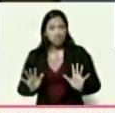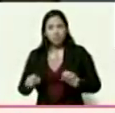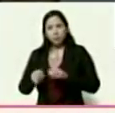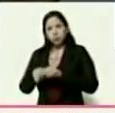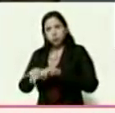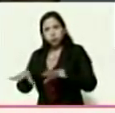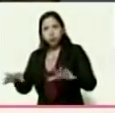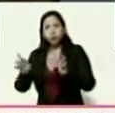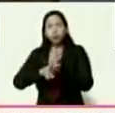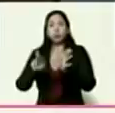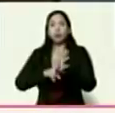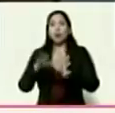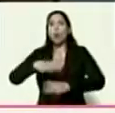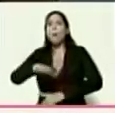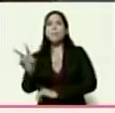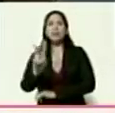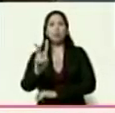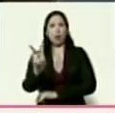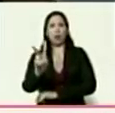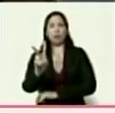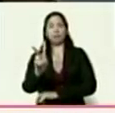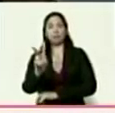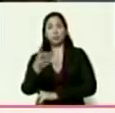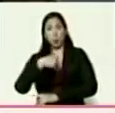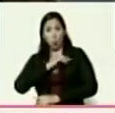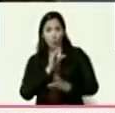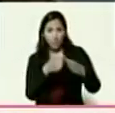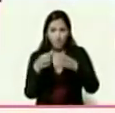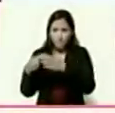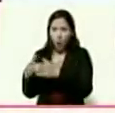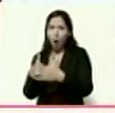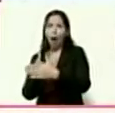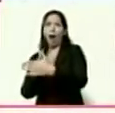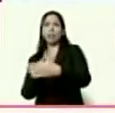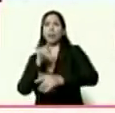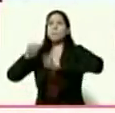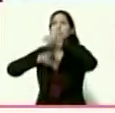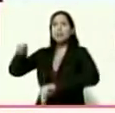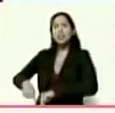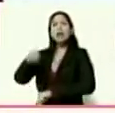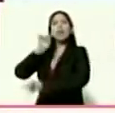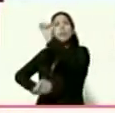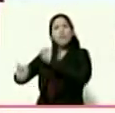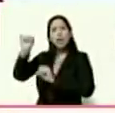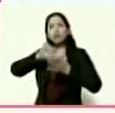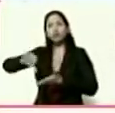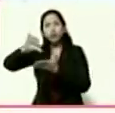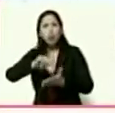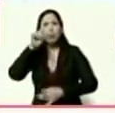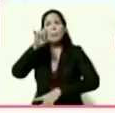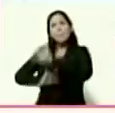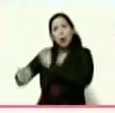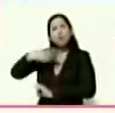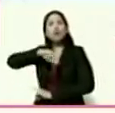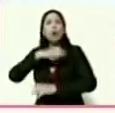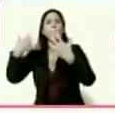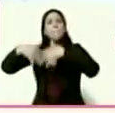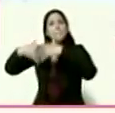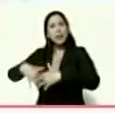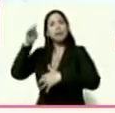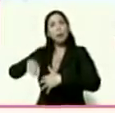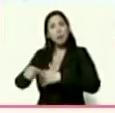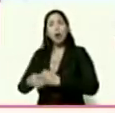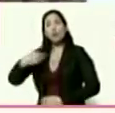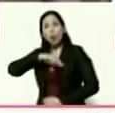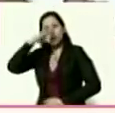repito, en todo el territorio nacional de nuestros equipos antimisiles, de las defensas de las ciudades, de las defensas de nuestras empresas,